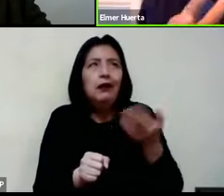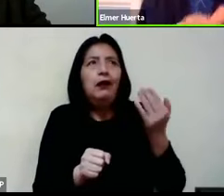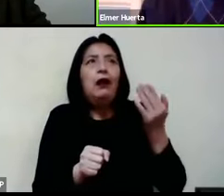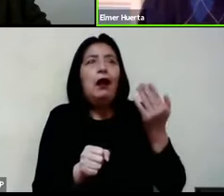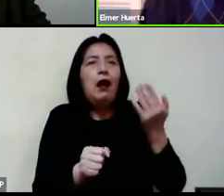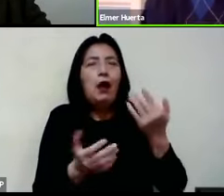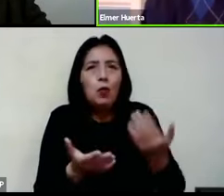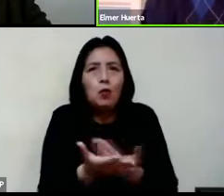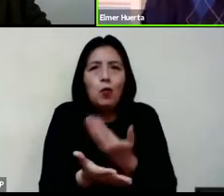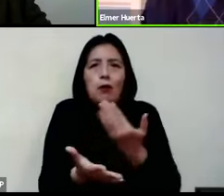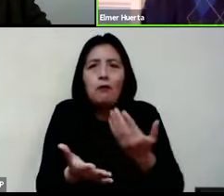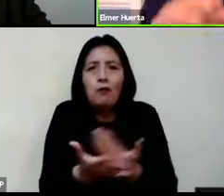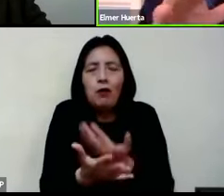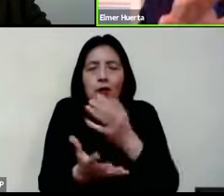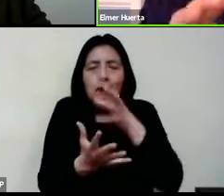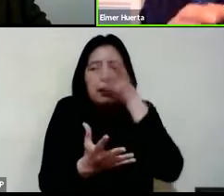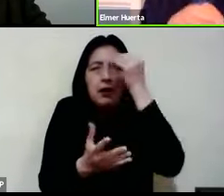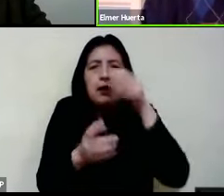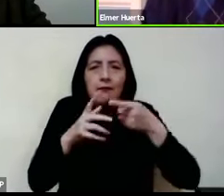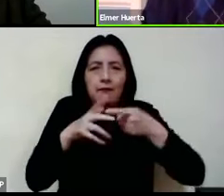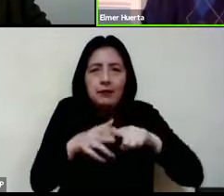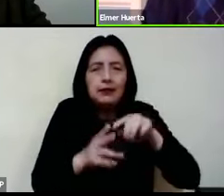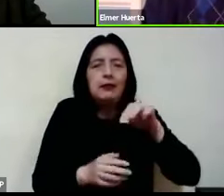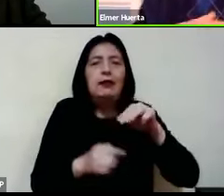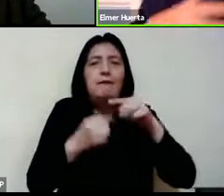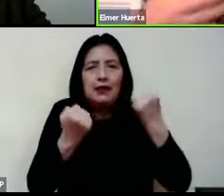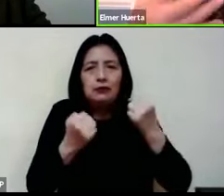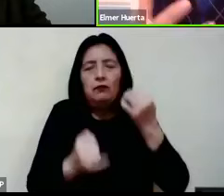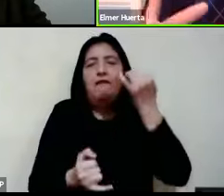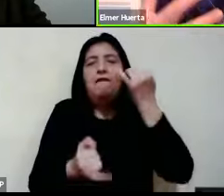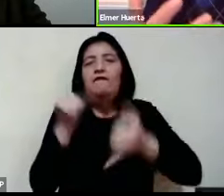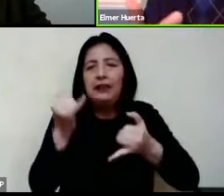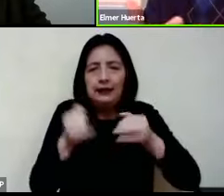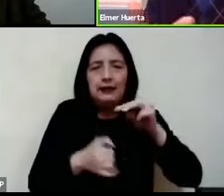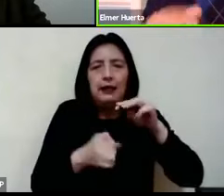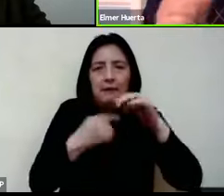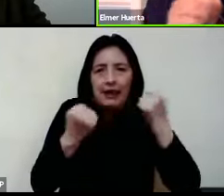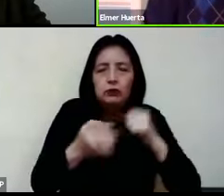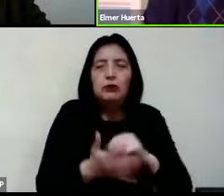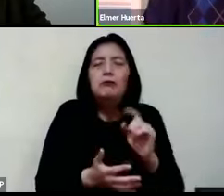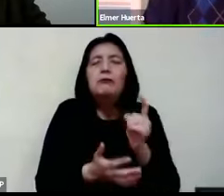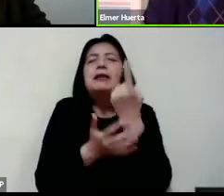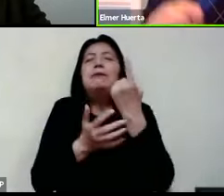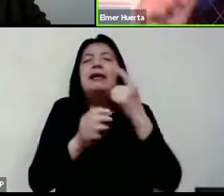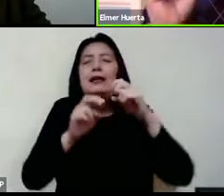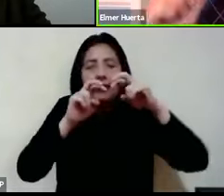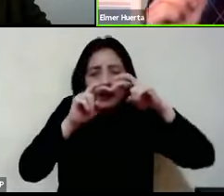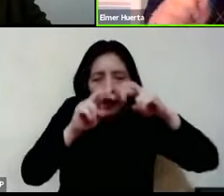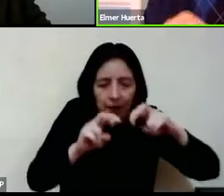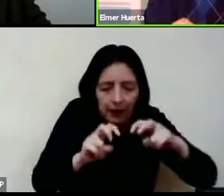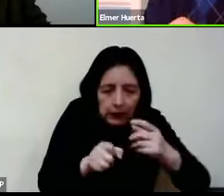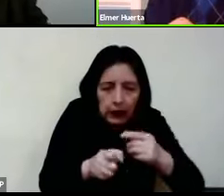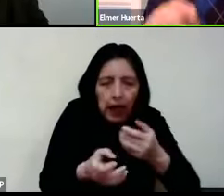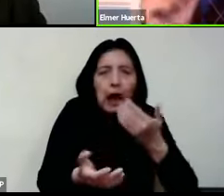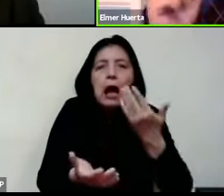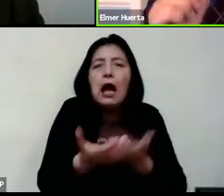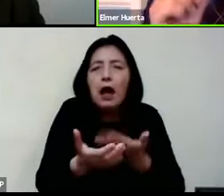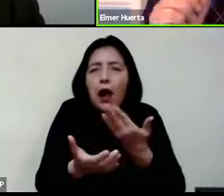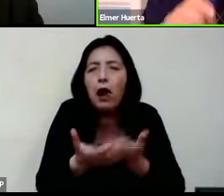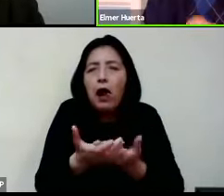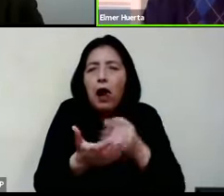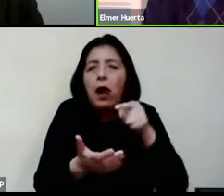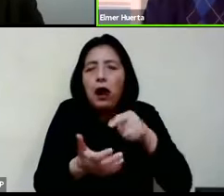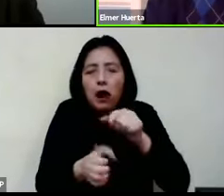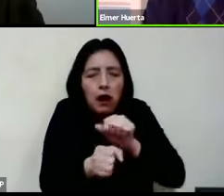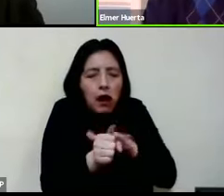empezaron en marzo. Es a fines de marzo cuando salen los primeros estudios que demuestran de que este virus tiene